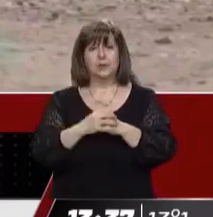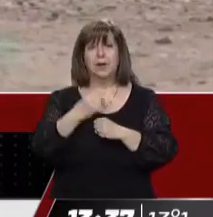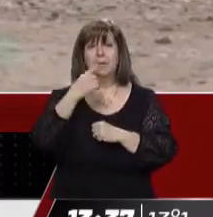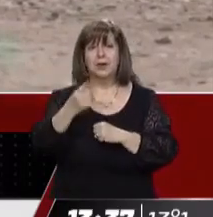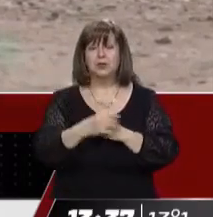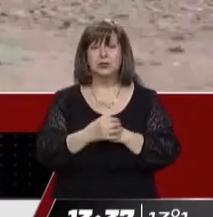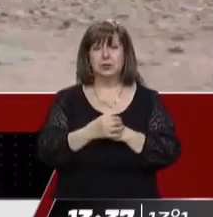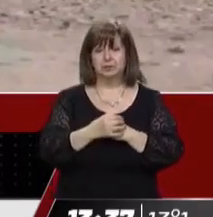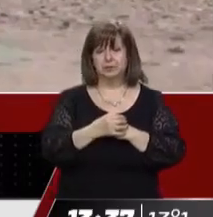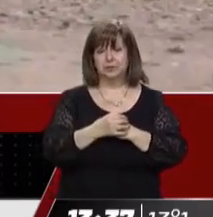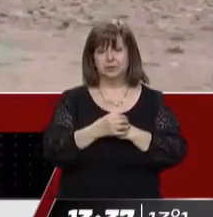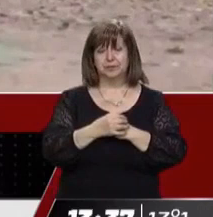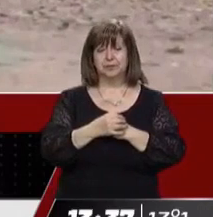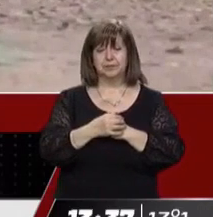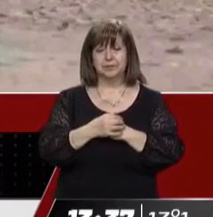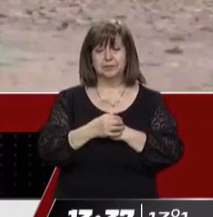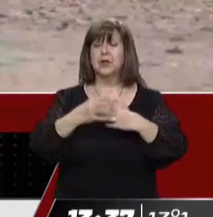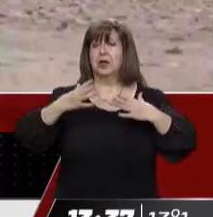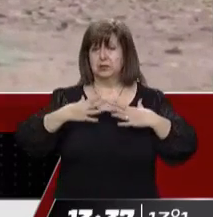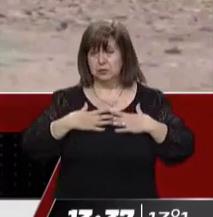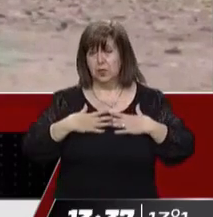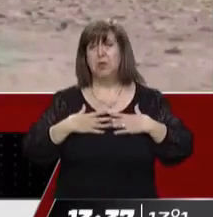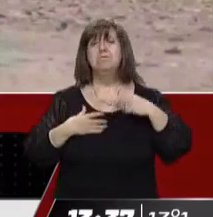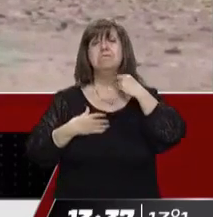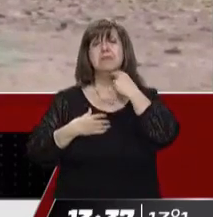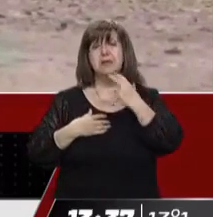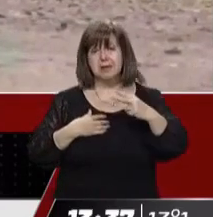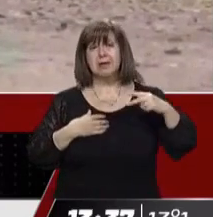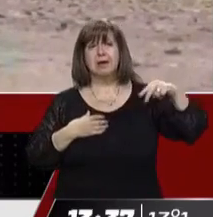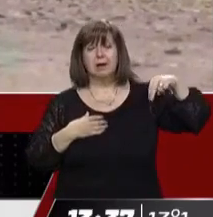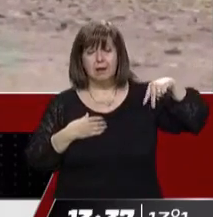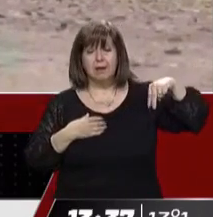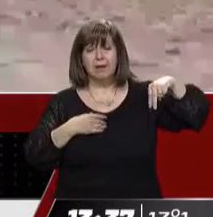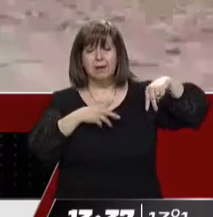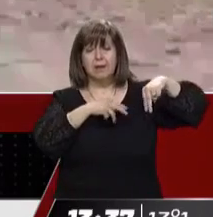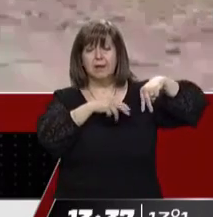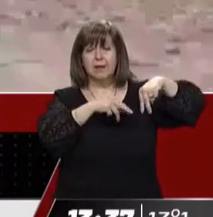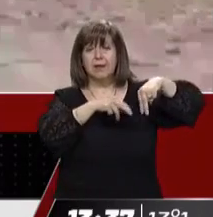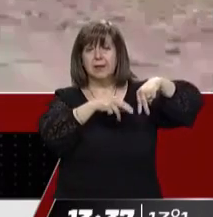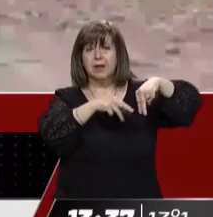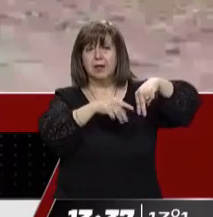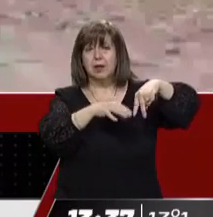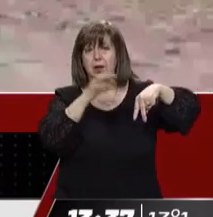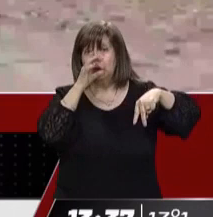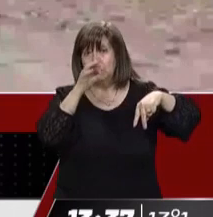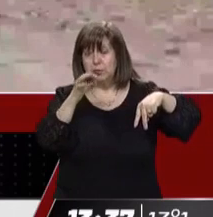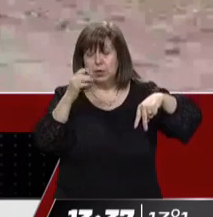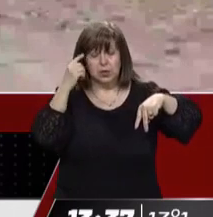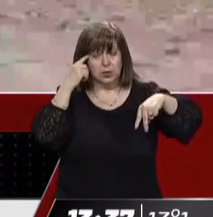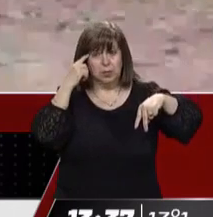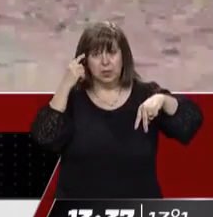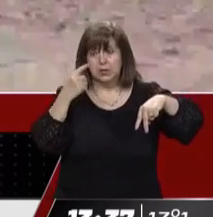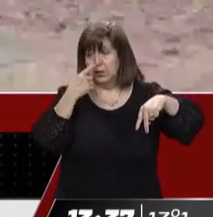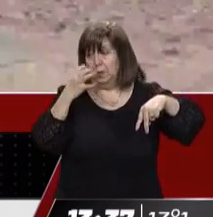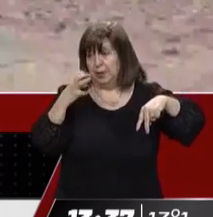yo estaba o sea fui a caminar con mi hija tranquila porque quería despejarme un rato Nunca me imaginé O sea que iban a